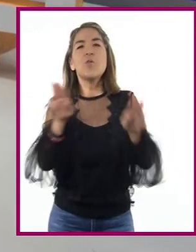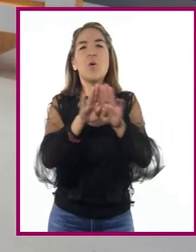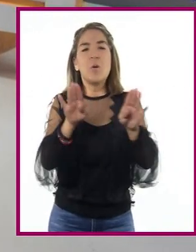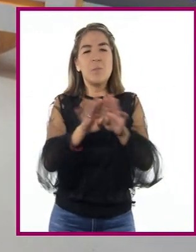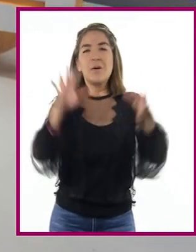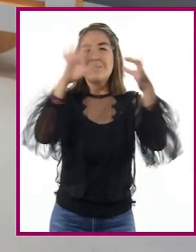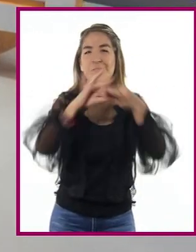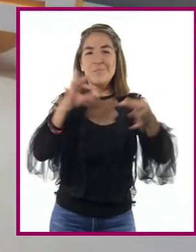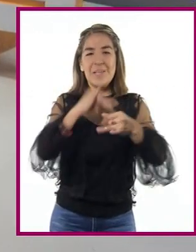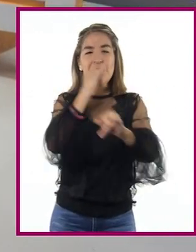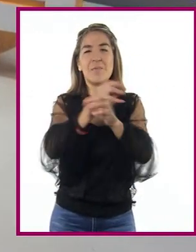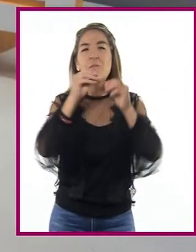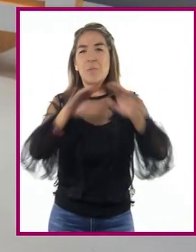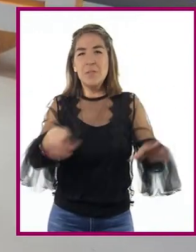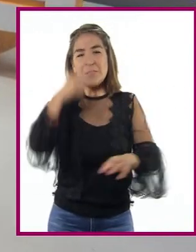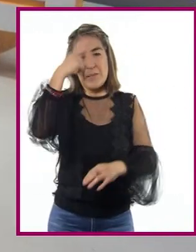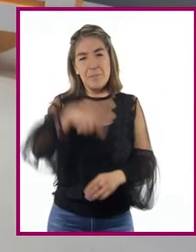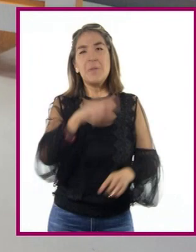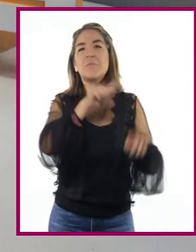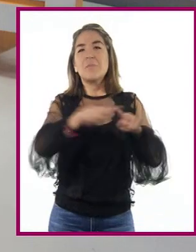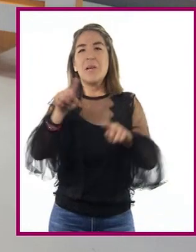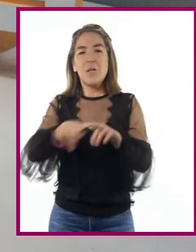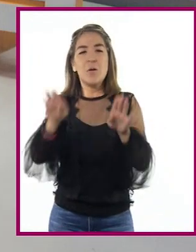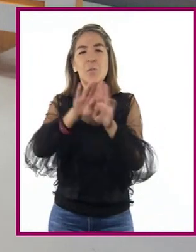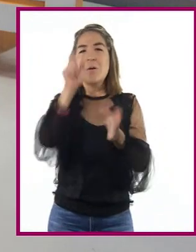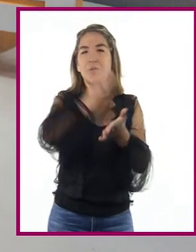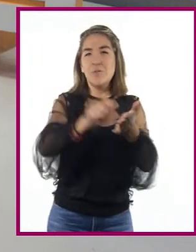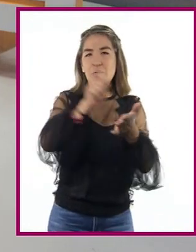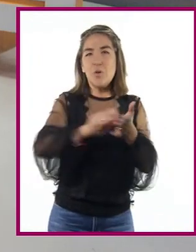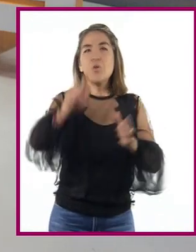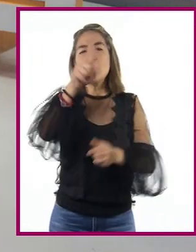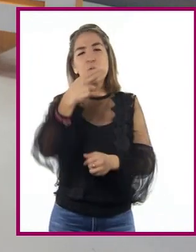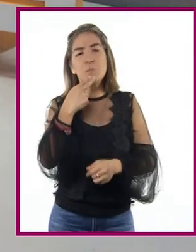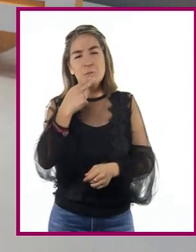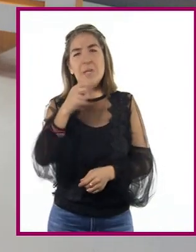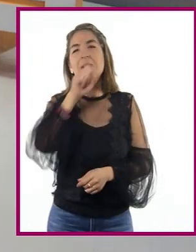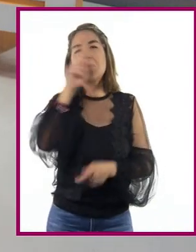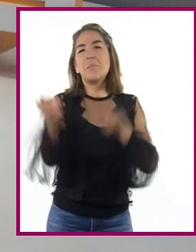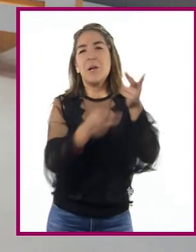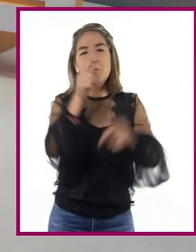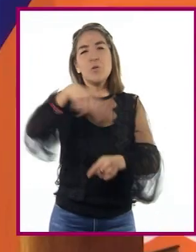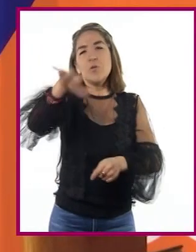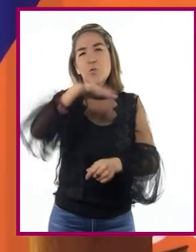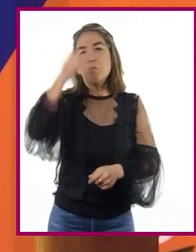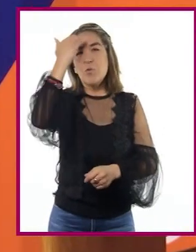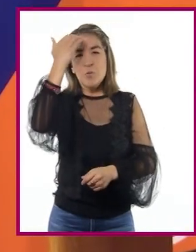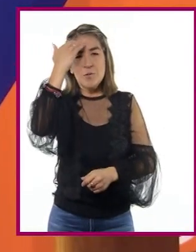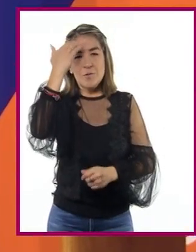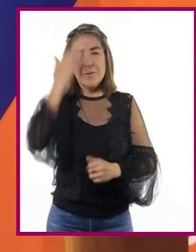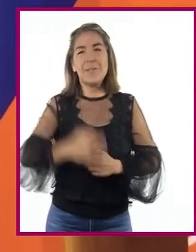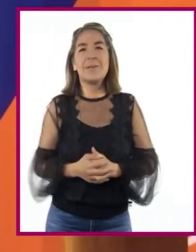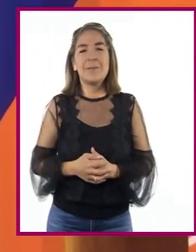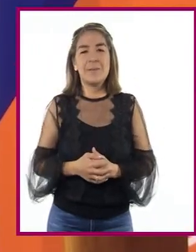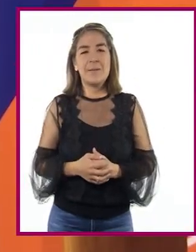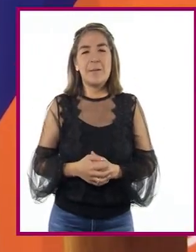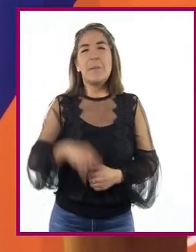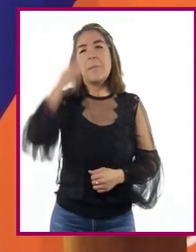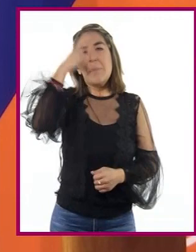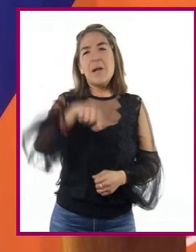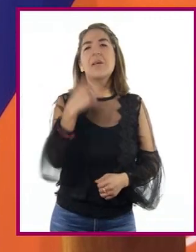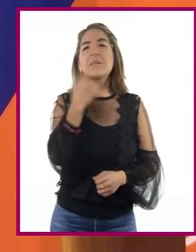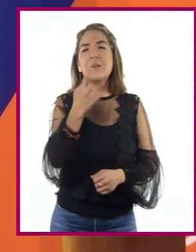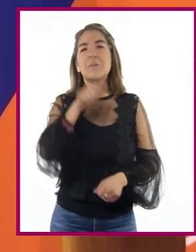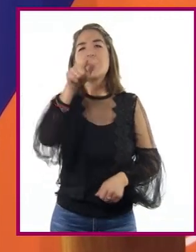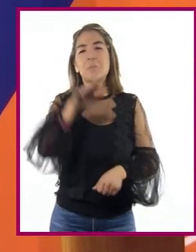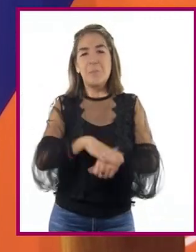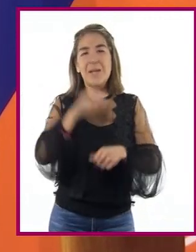sus expresiones y las herramientas discursivas que utilizan. O preguntar entre sus conocidas o conocidos para tener